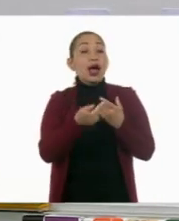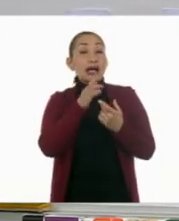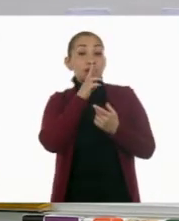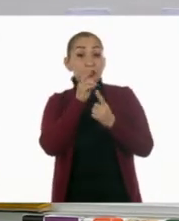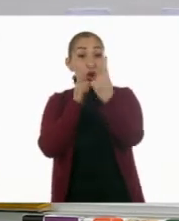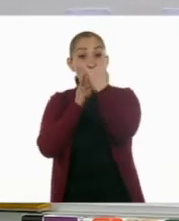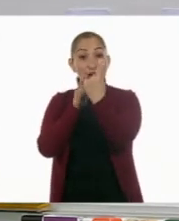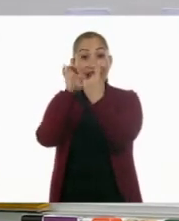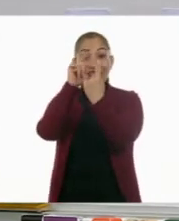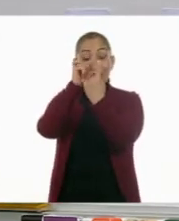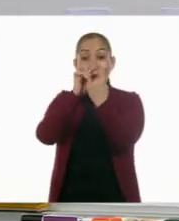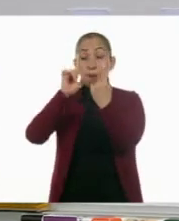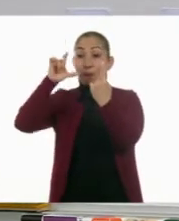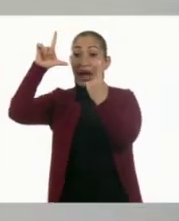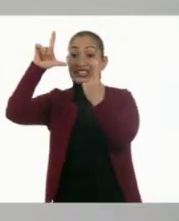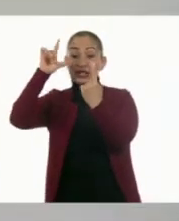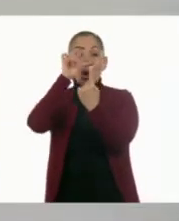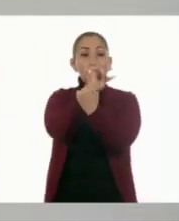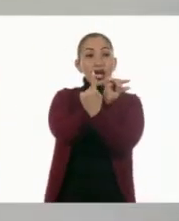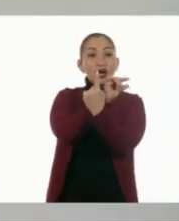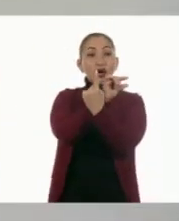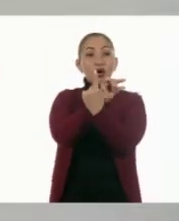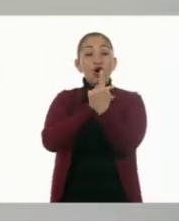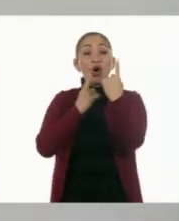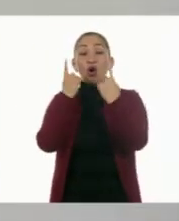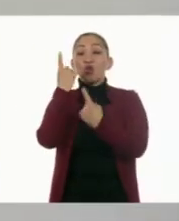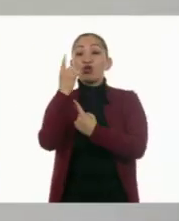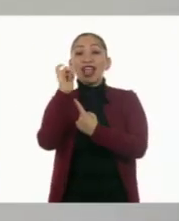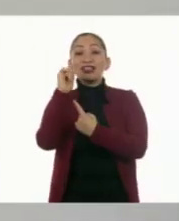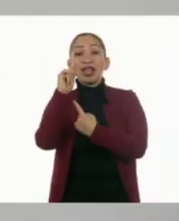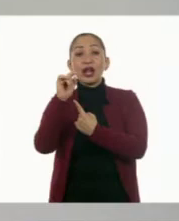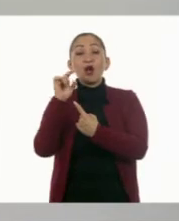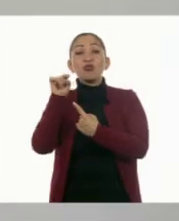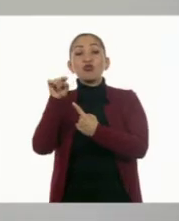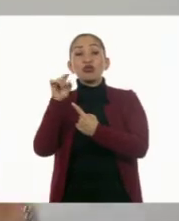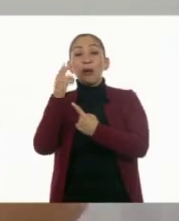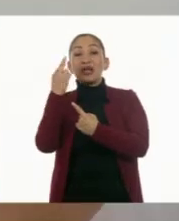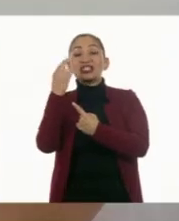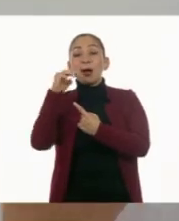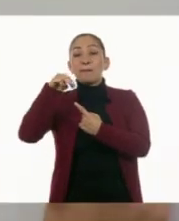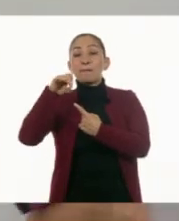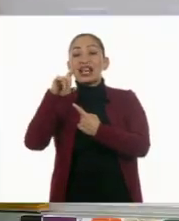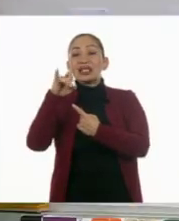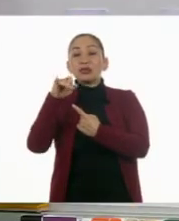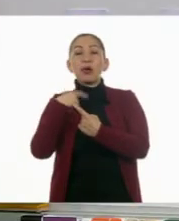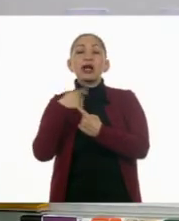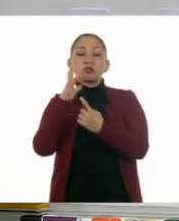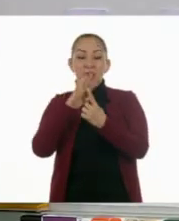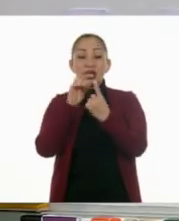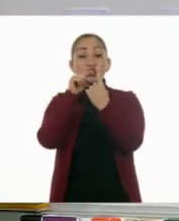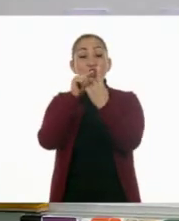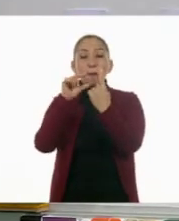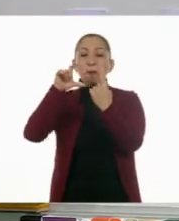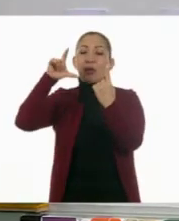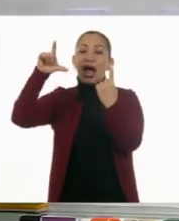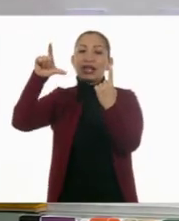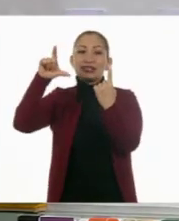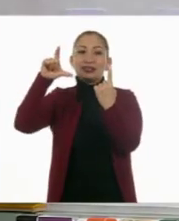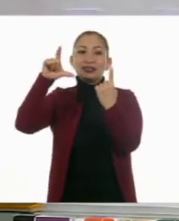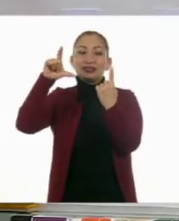1. En este caso, entonces, un entero con 25 milésimos es mayor que 1 por